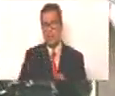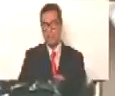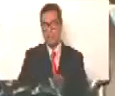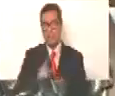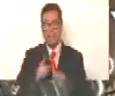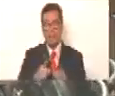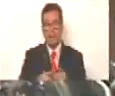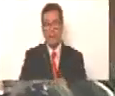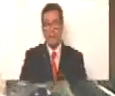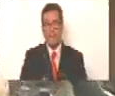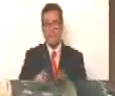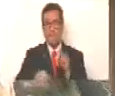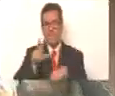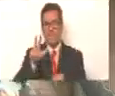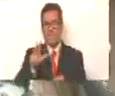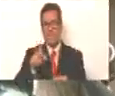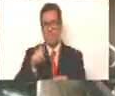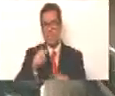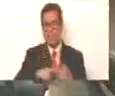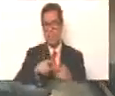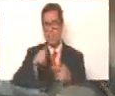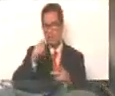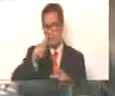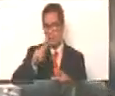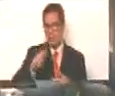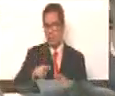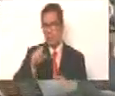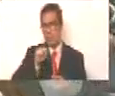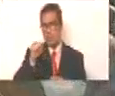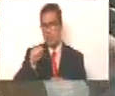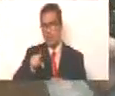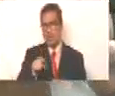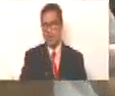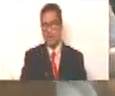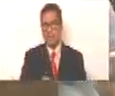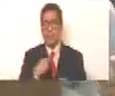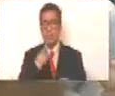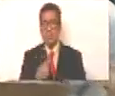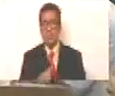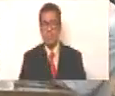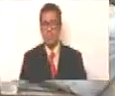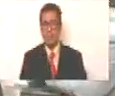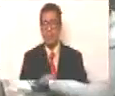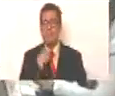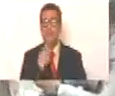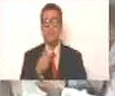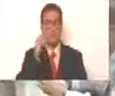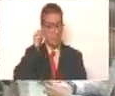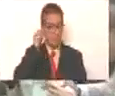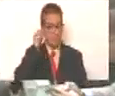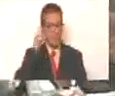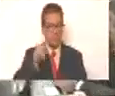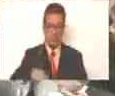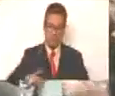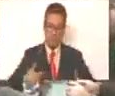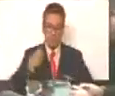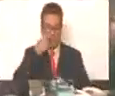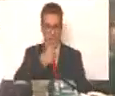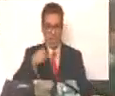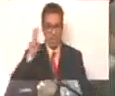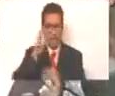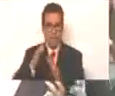Teresa Carreño, Polita de Lima, Virginia Gil, quienes desde sus entonaciones con su voz femenina alegraron al pueblo venezolano.